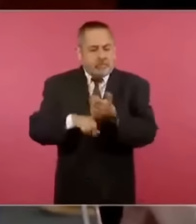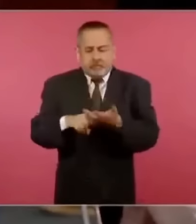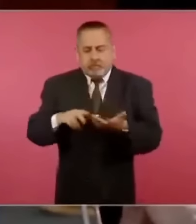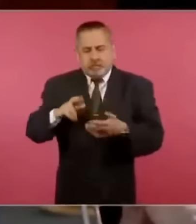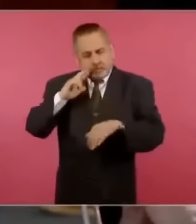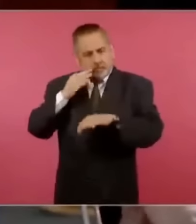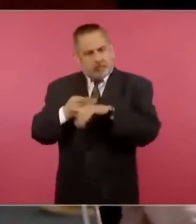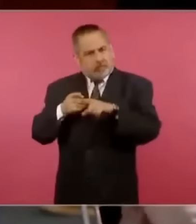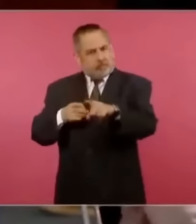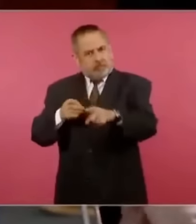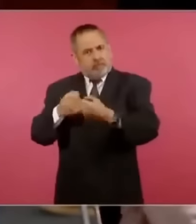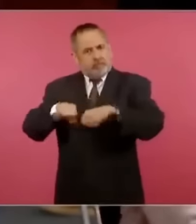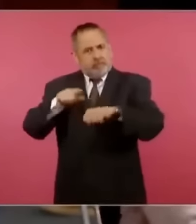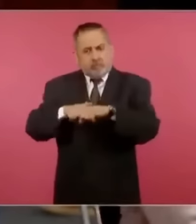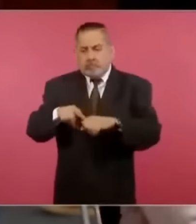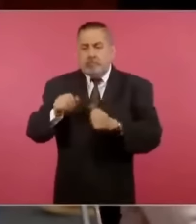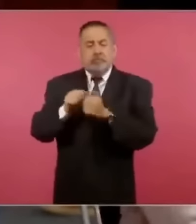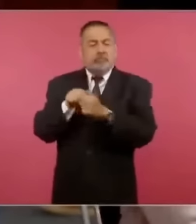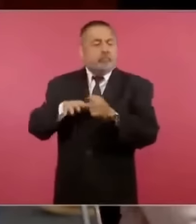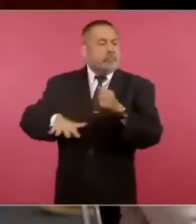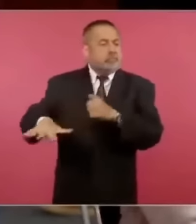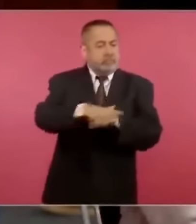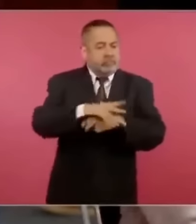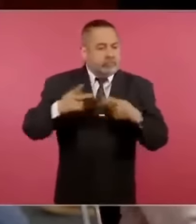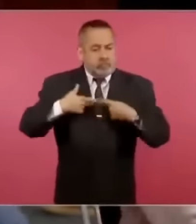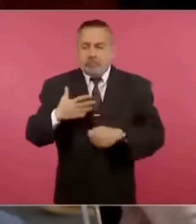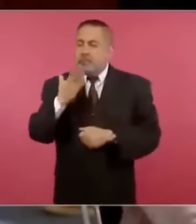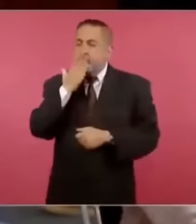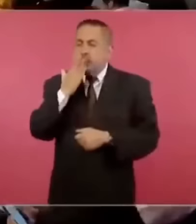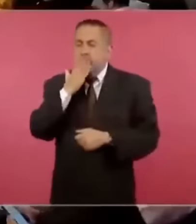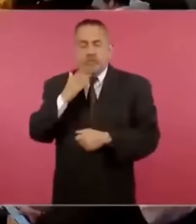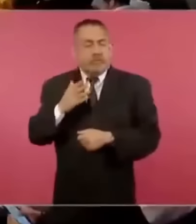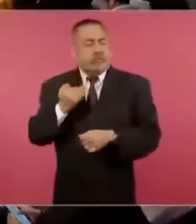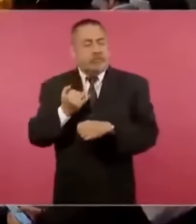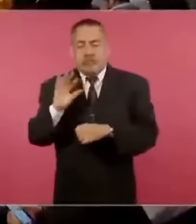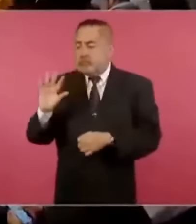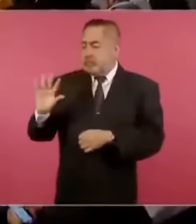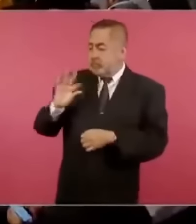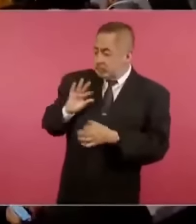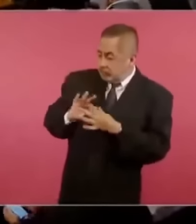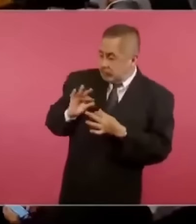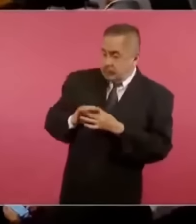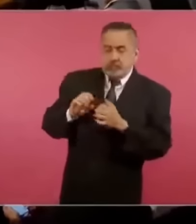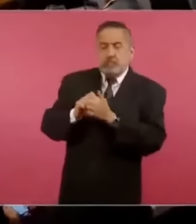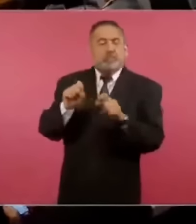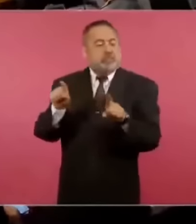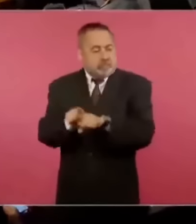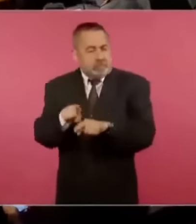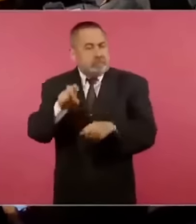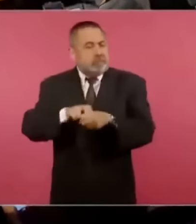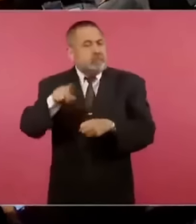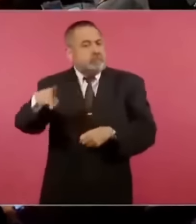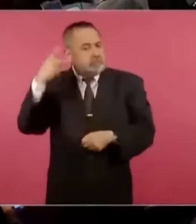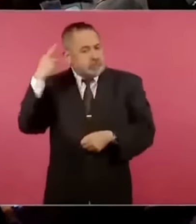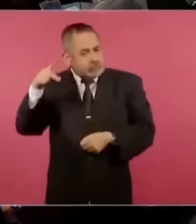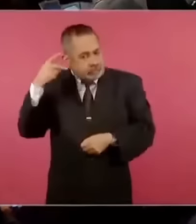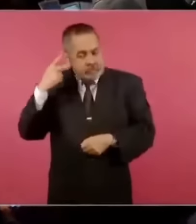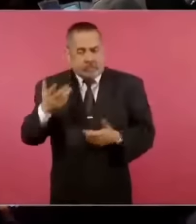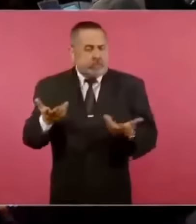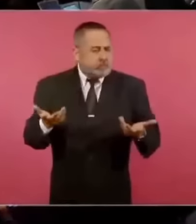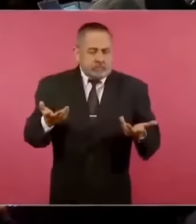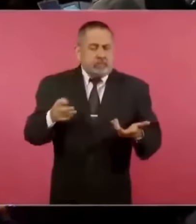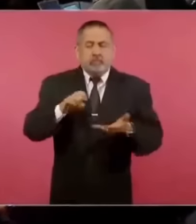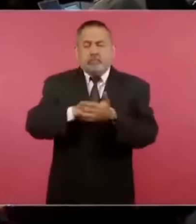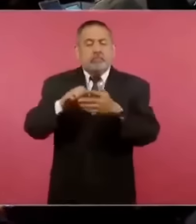social que usted tiene con los sonorenses, y ahora me acaban de decir con los poblanos, porque en el caso